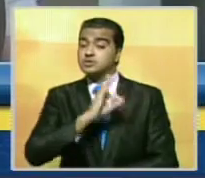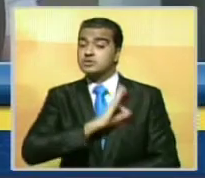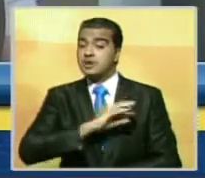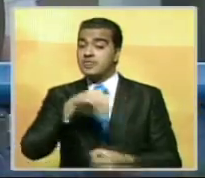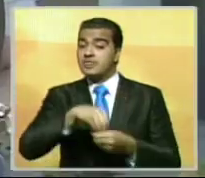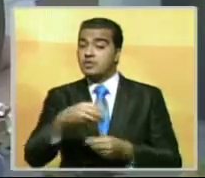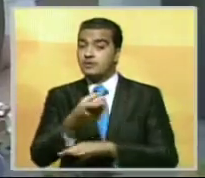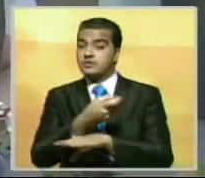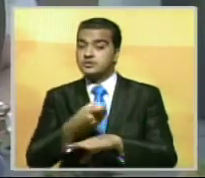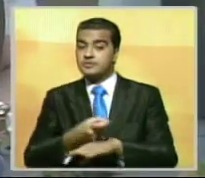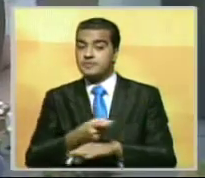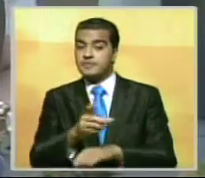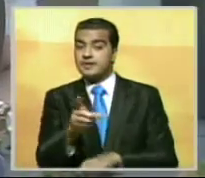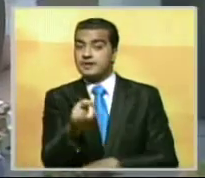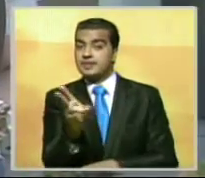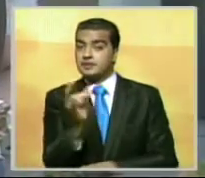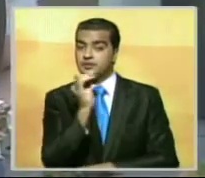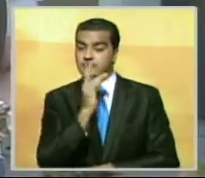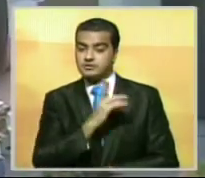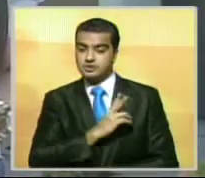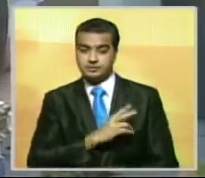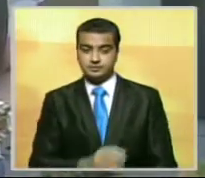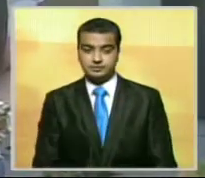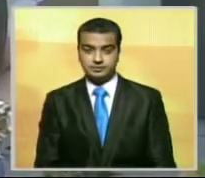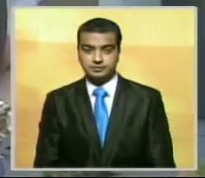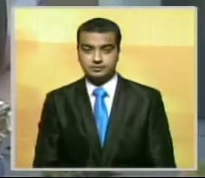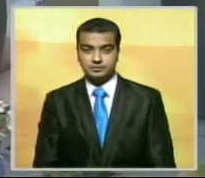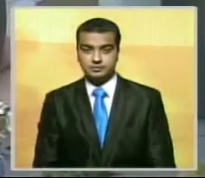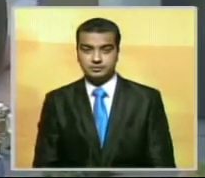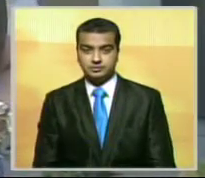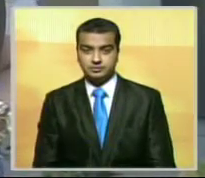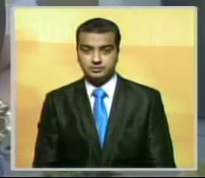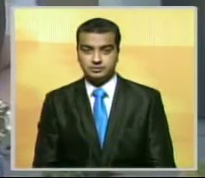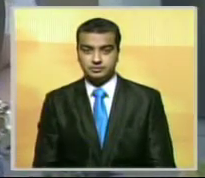dentro de la gobernación. Desde el estado Miranda, Glenda Hernández, Noticiero Venevisión.